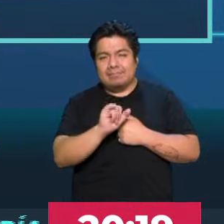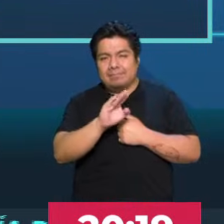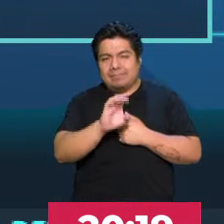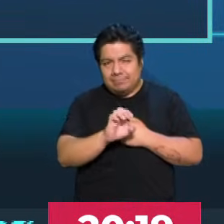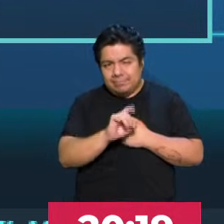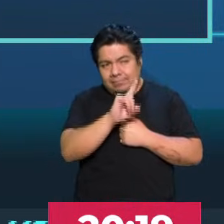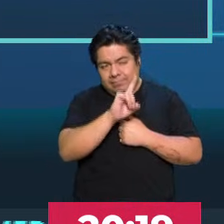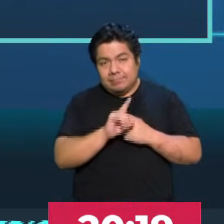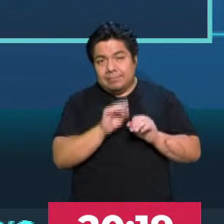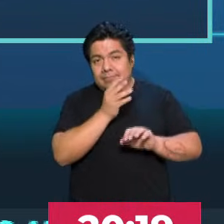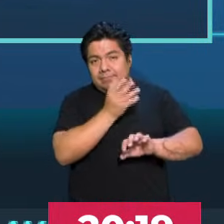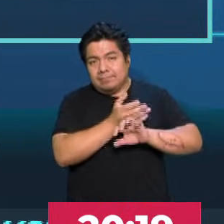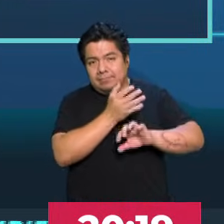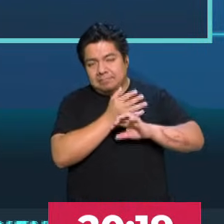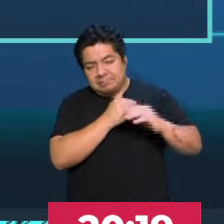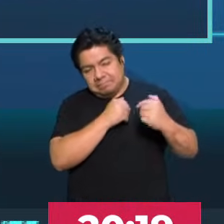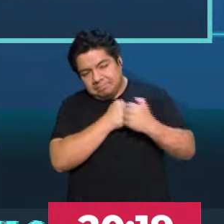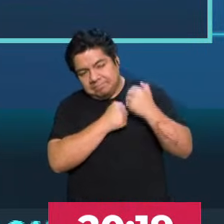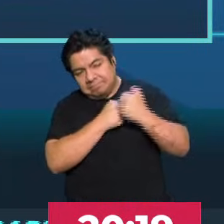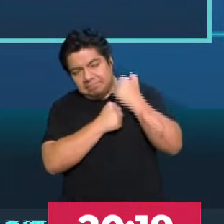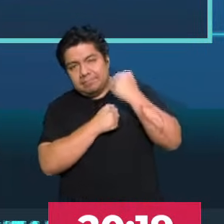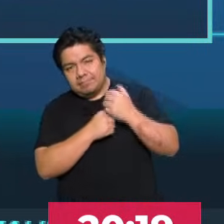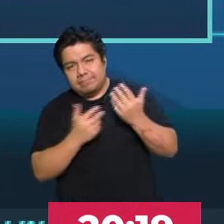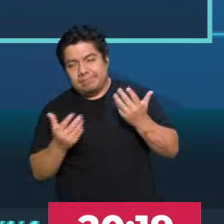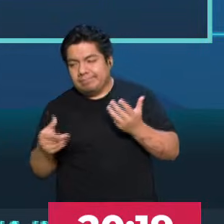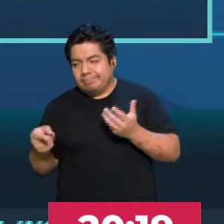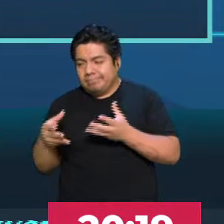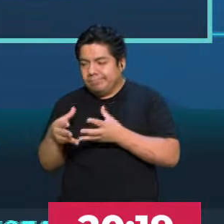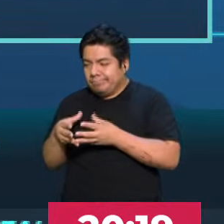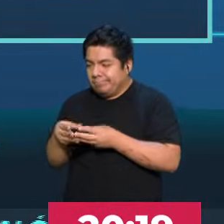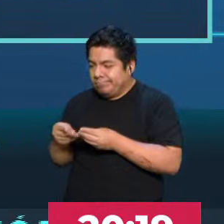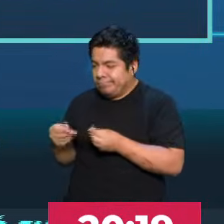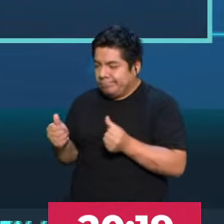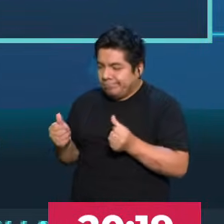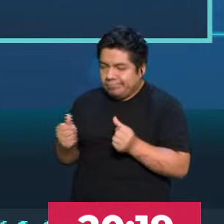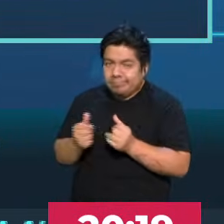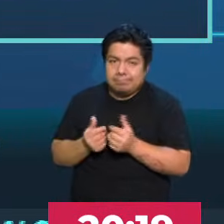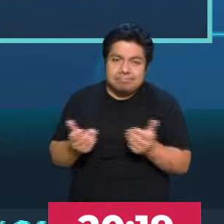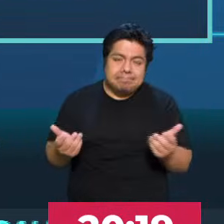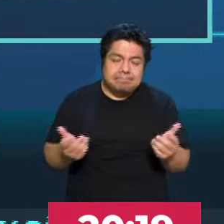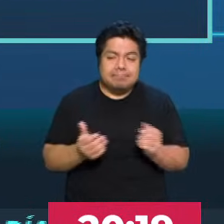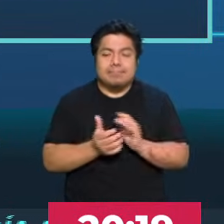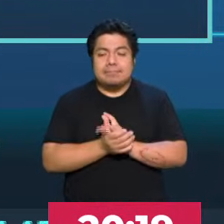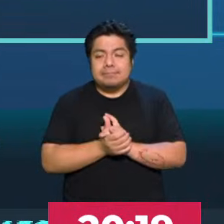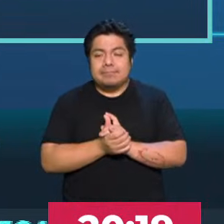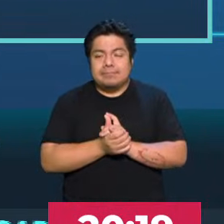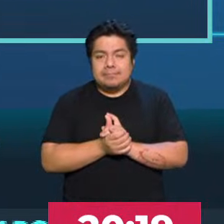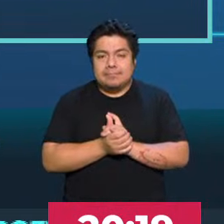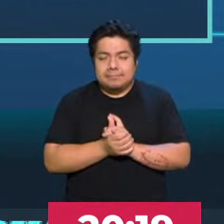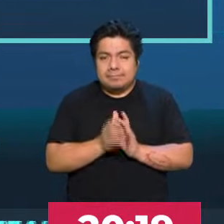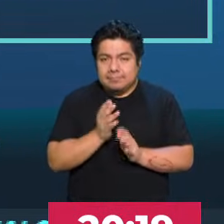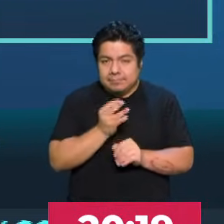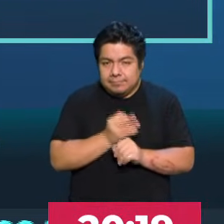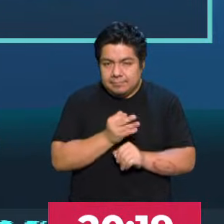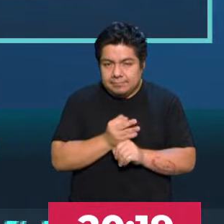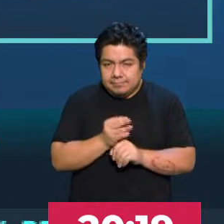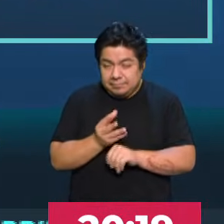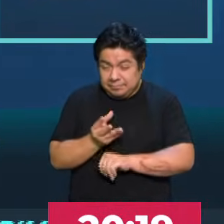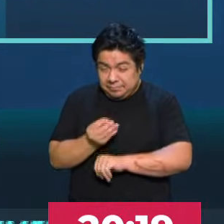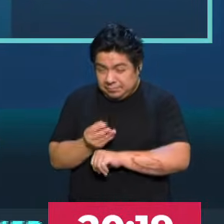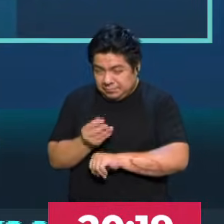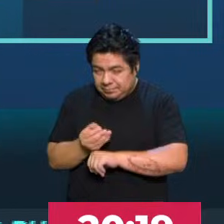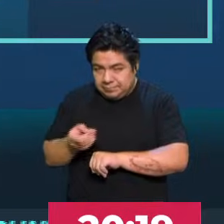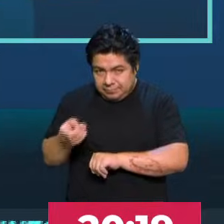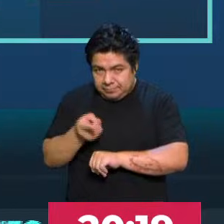acoso sistemático de Donald Trump, pues se nos diluye, ¿no? Entonces significa un resarcimiento para